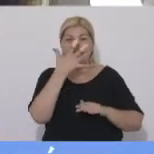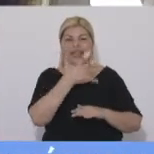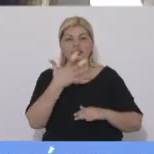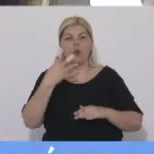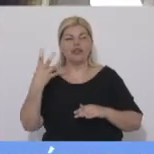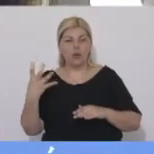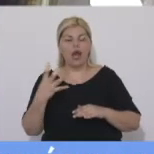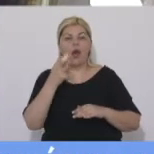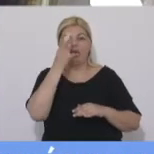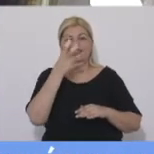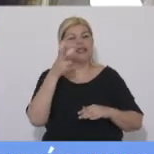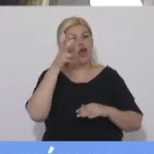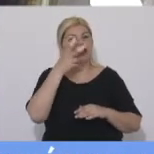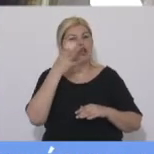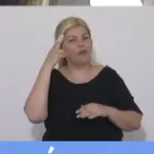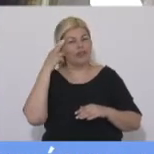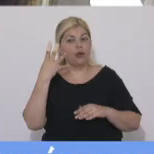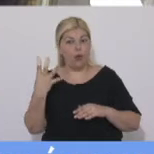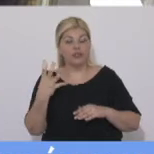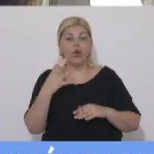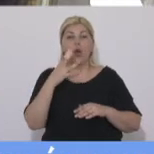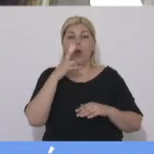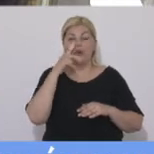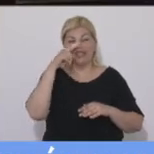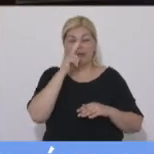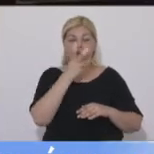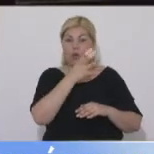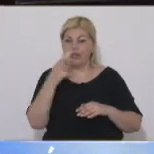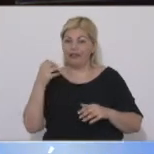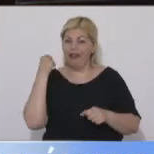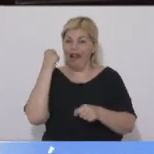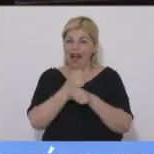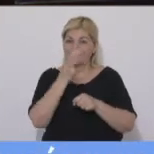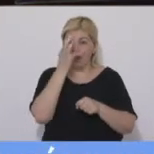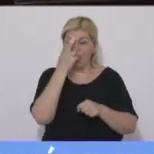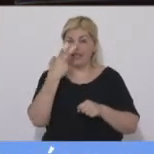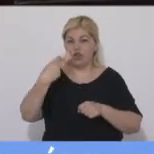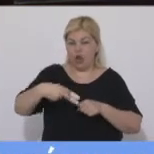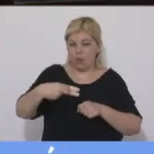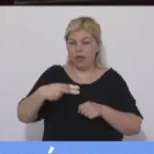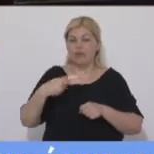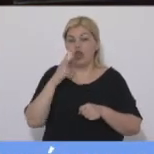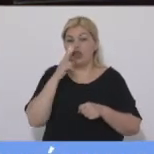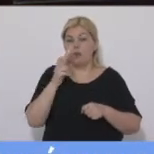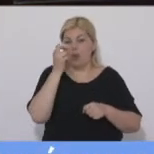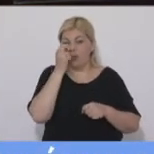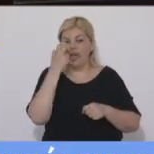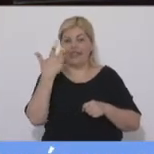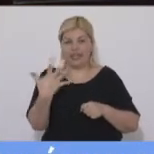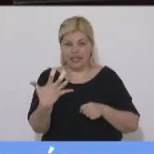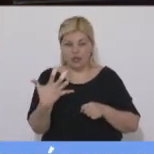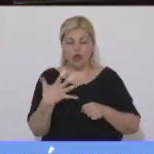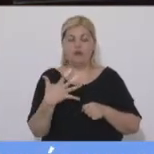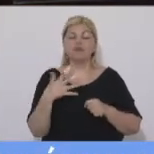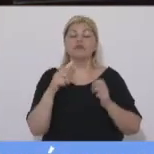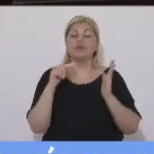26.894 y la Ley 27.400 hasta el 23 de noviembre de 2025. Artículo